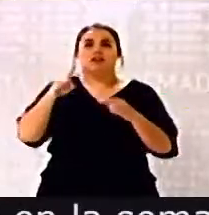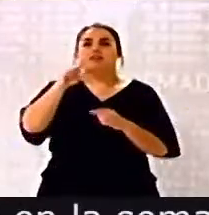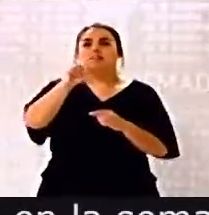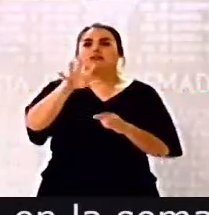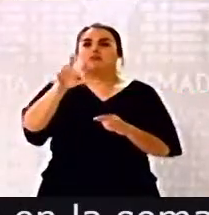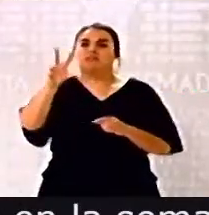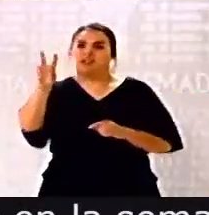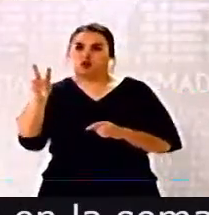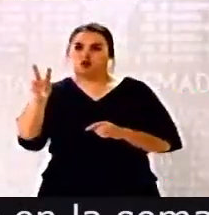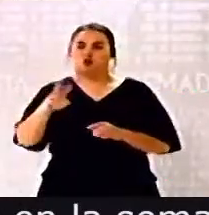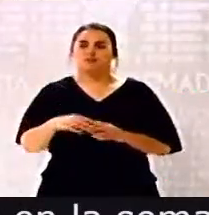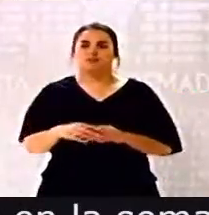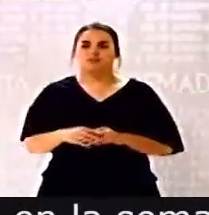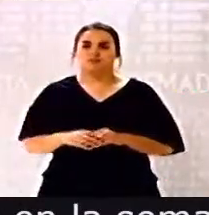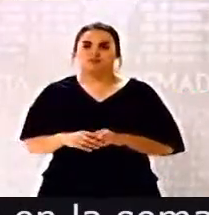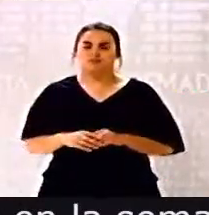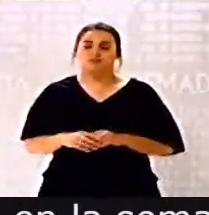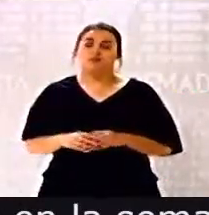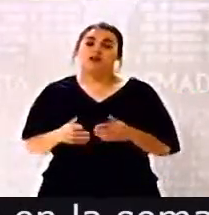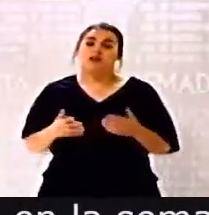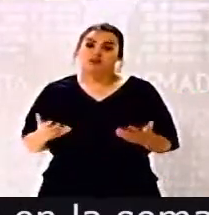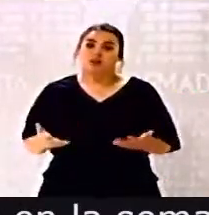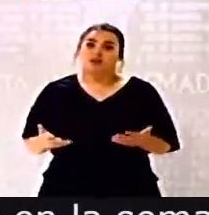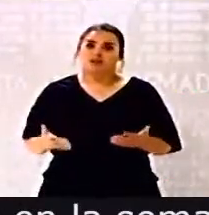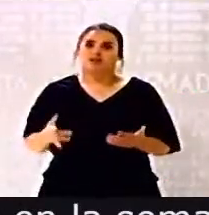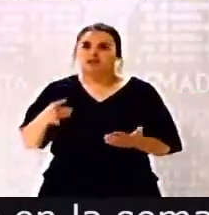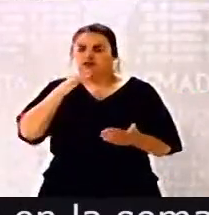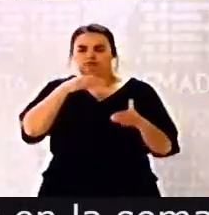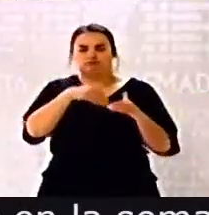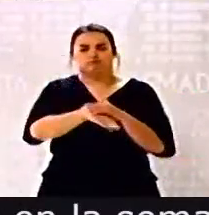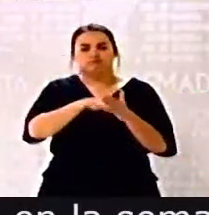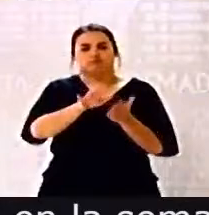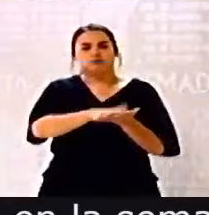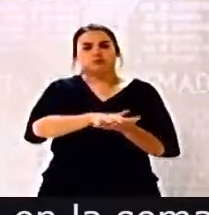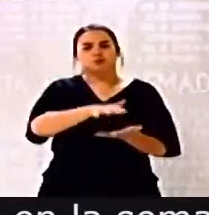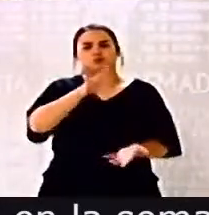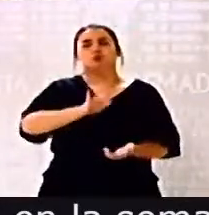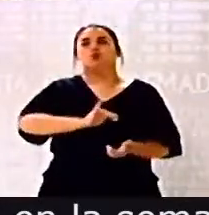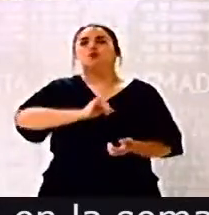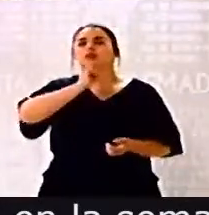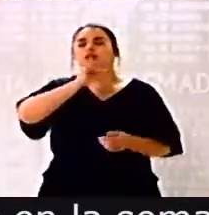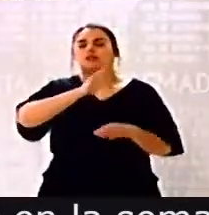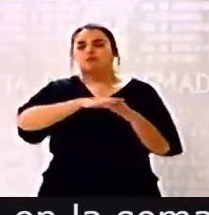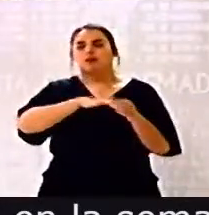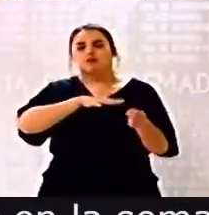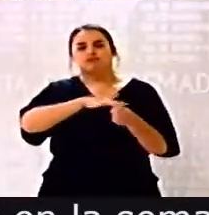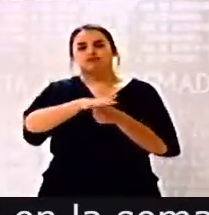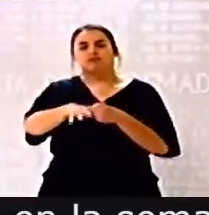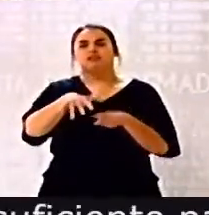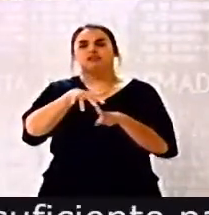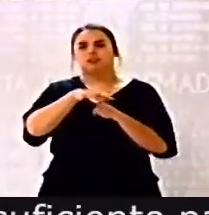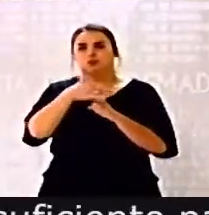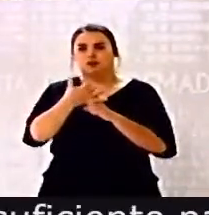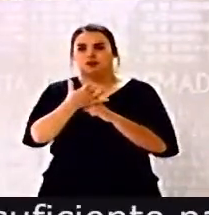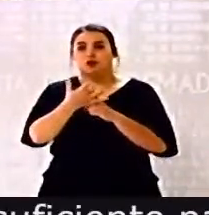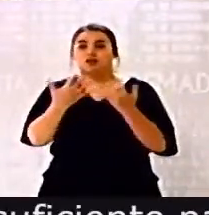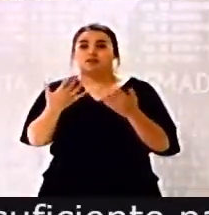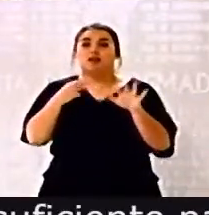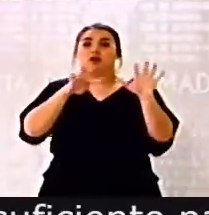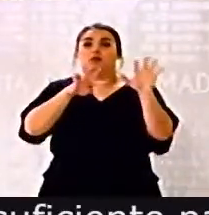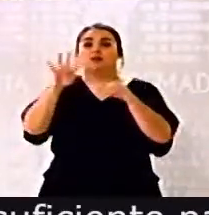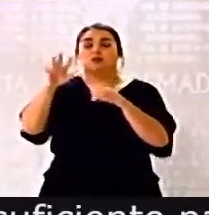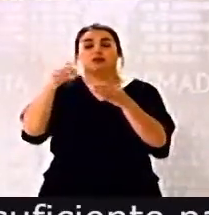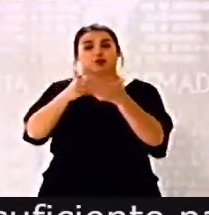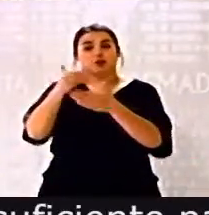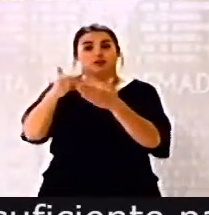días. Por lo tanto, tenemos un estocaje suficiente para abordar esa situación y de 94 días en